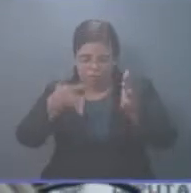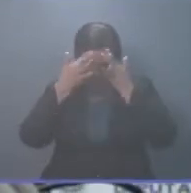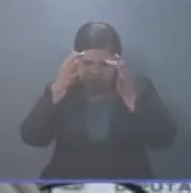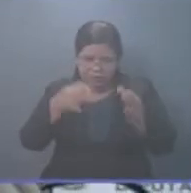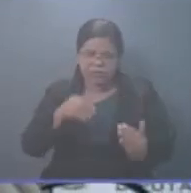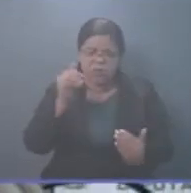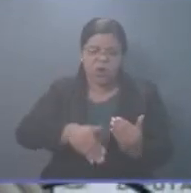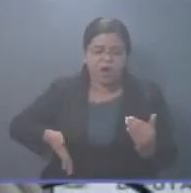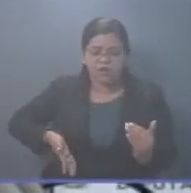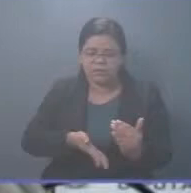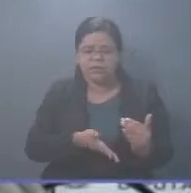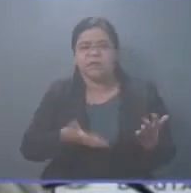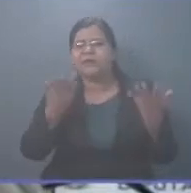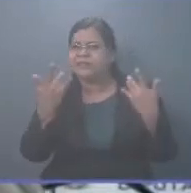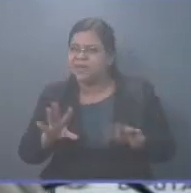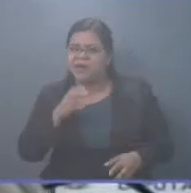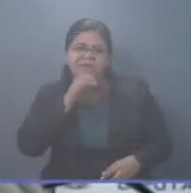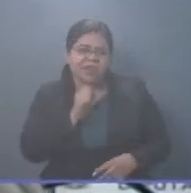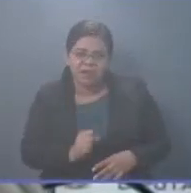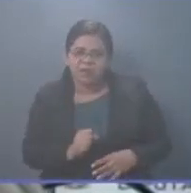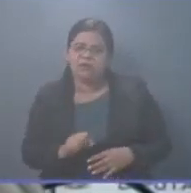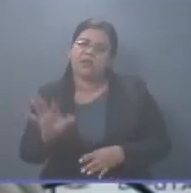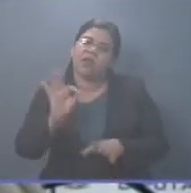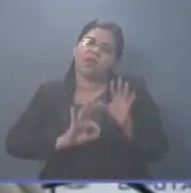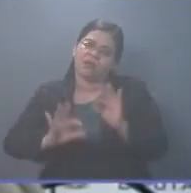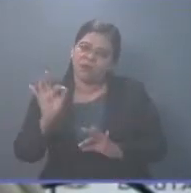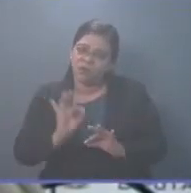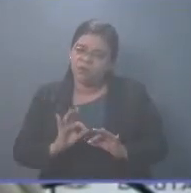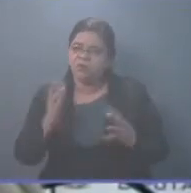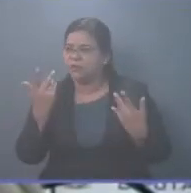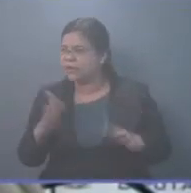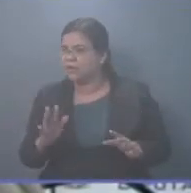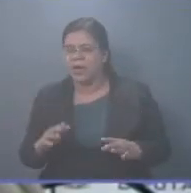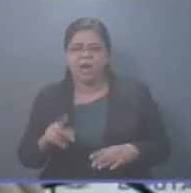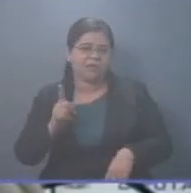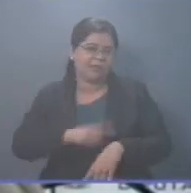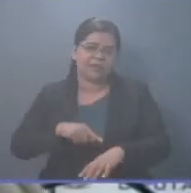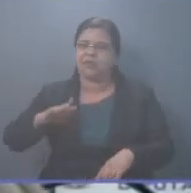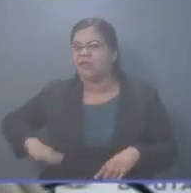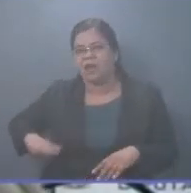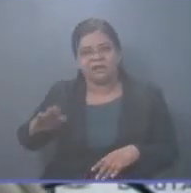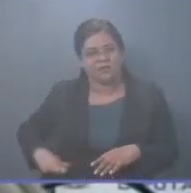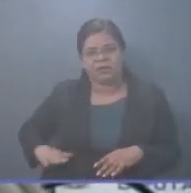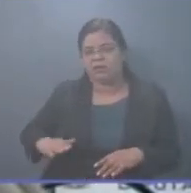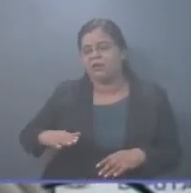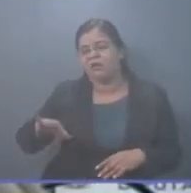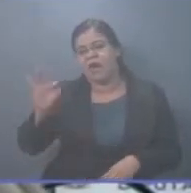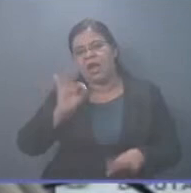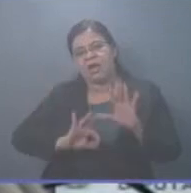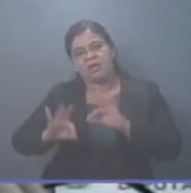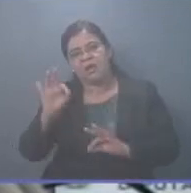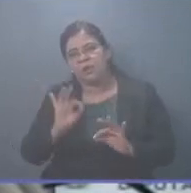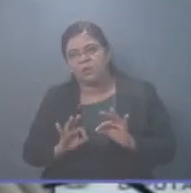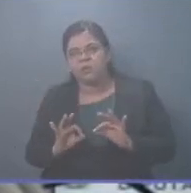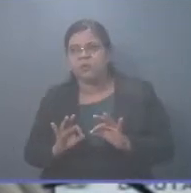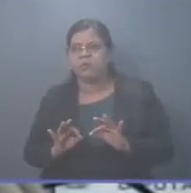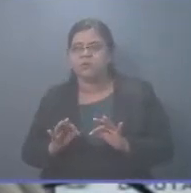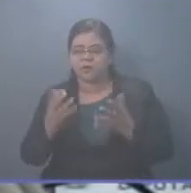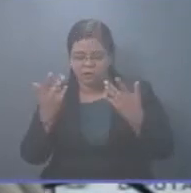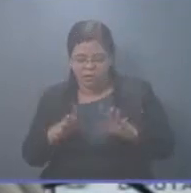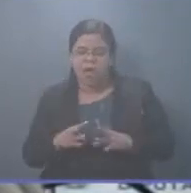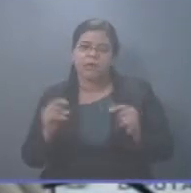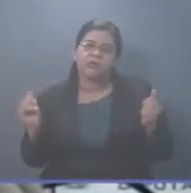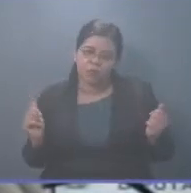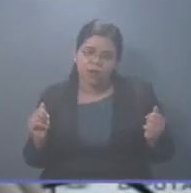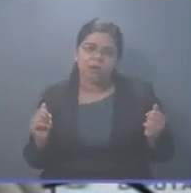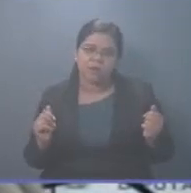porque han perdido vigencia, otros han perdido completamente la actualidad, otros han sido resueltos